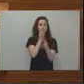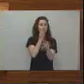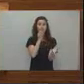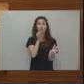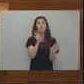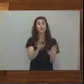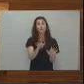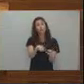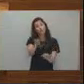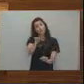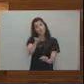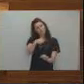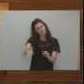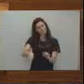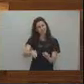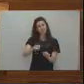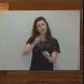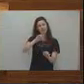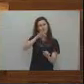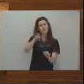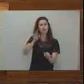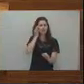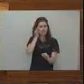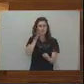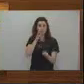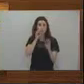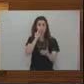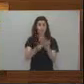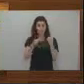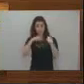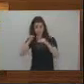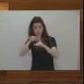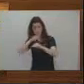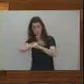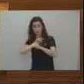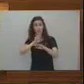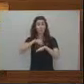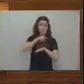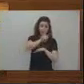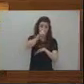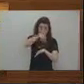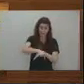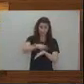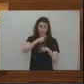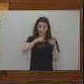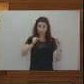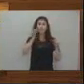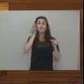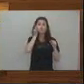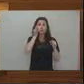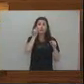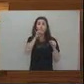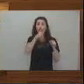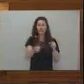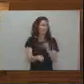a la señora Mercedes Fernández los errores que yo entiendo que está teniendo el señor Rajoy a nivel estatal. A menos que ella los asuma como propios y entienda que